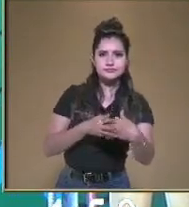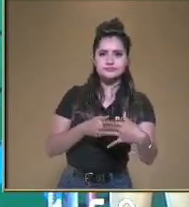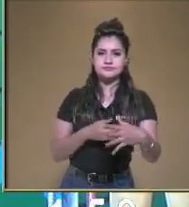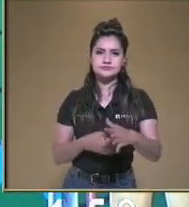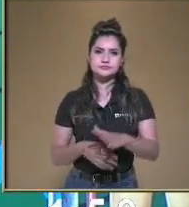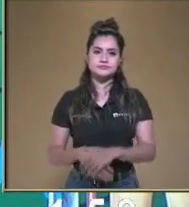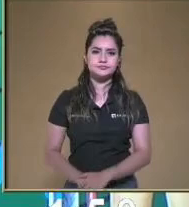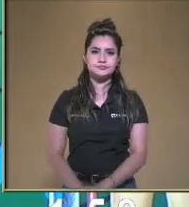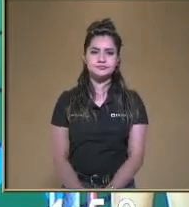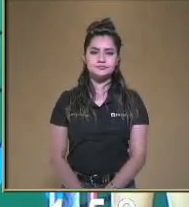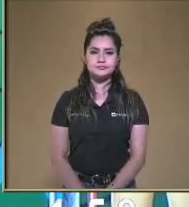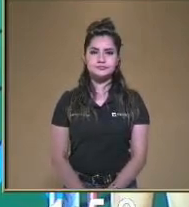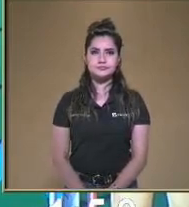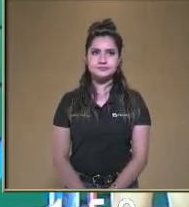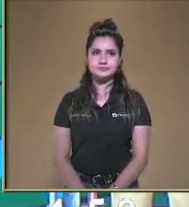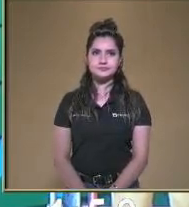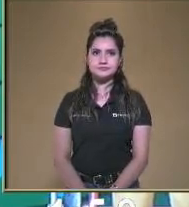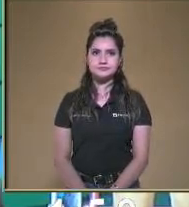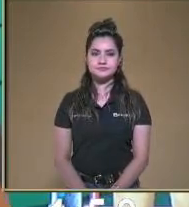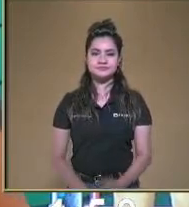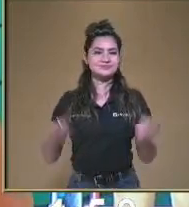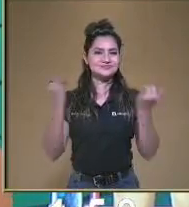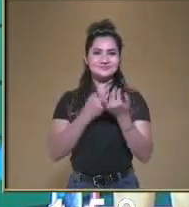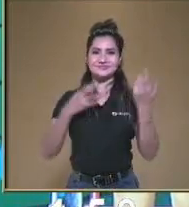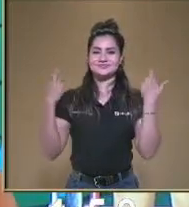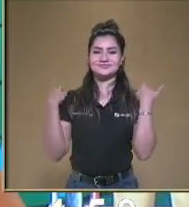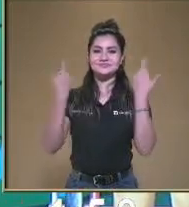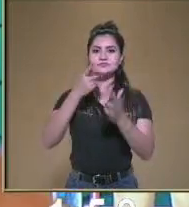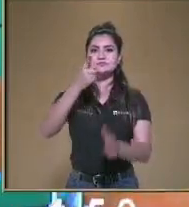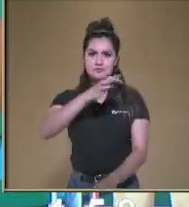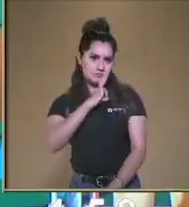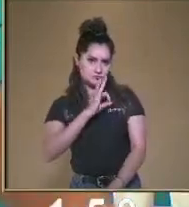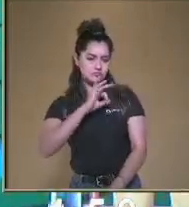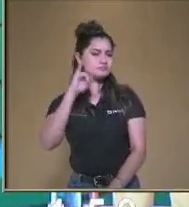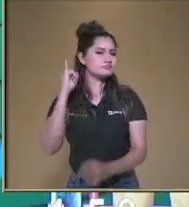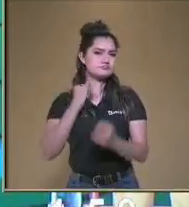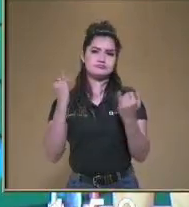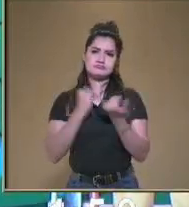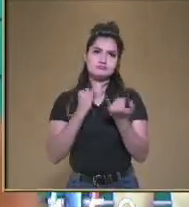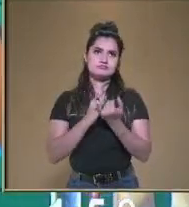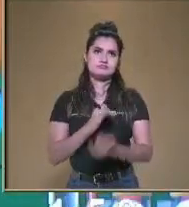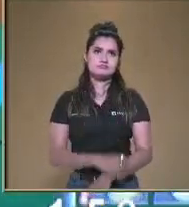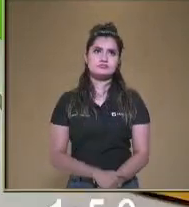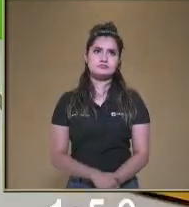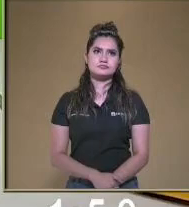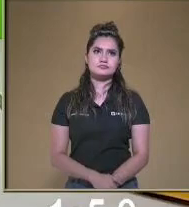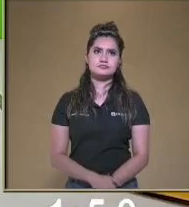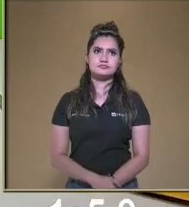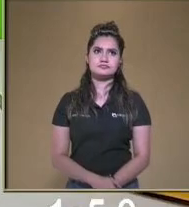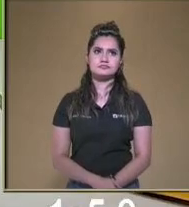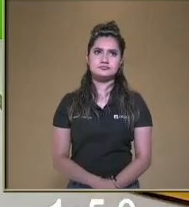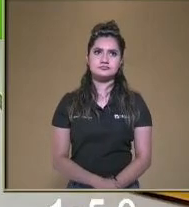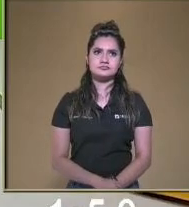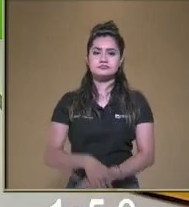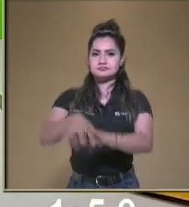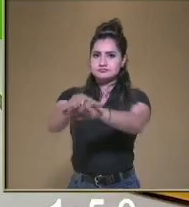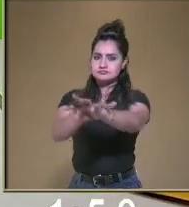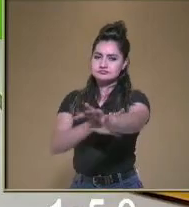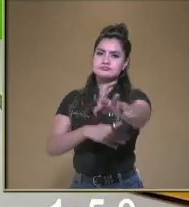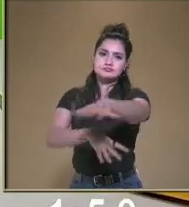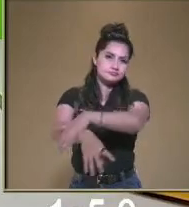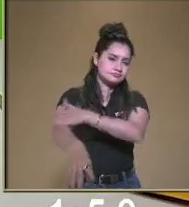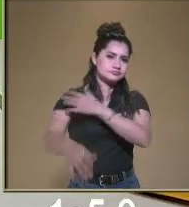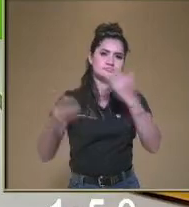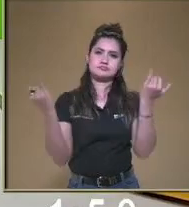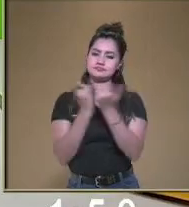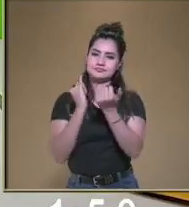lado, hacia el otro, circularmente, ¿sí? Y de ahí la pelvis, las rodillas, los tobillos, los